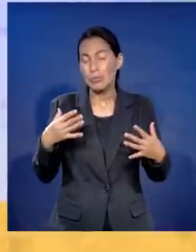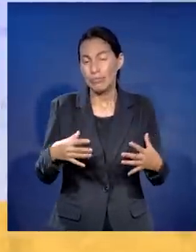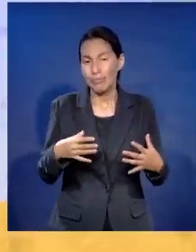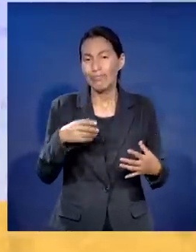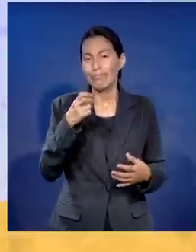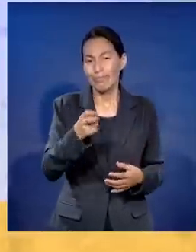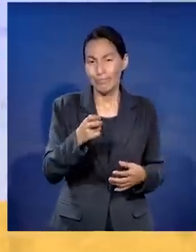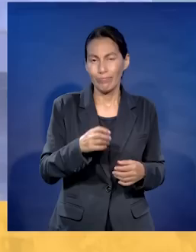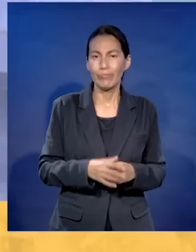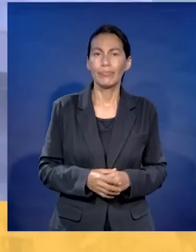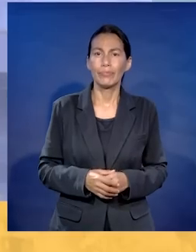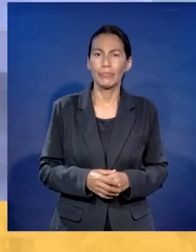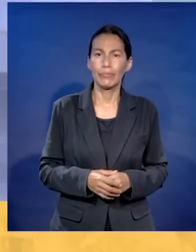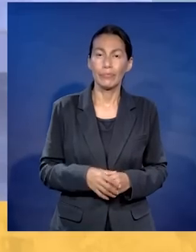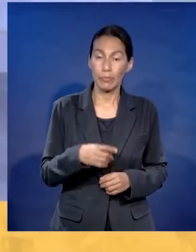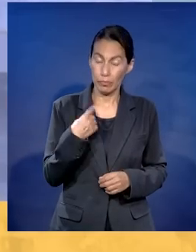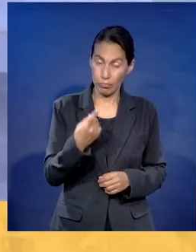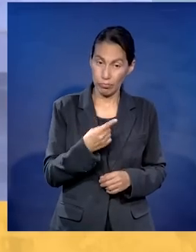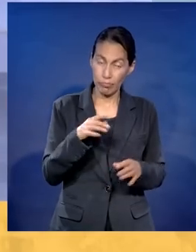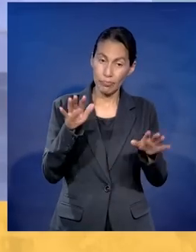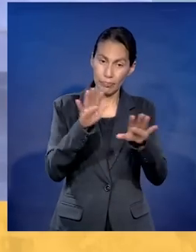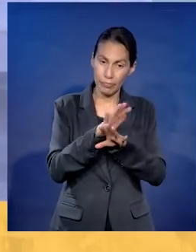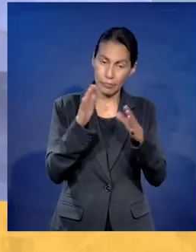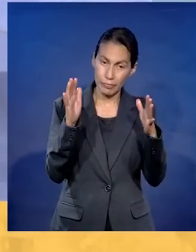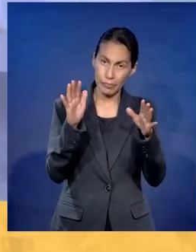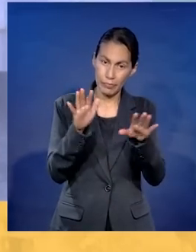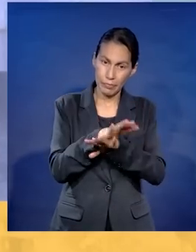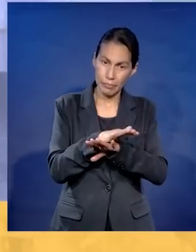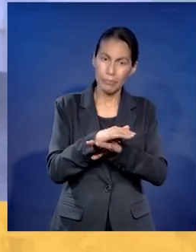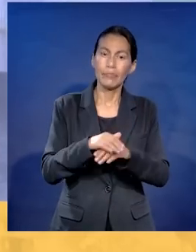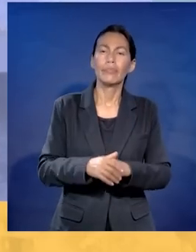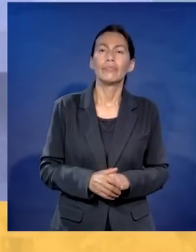en un ladrillazo de la vida Esa es una forma de cambiar